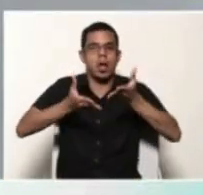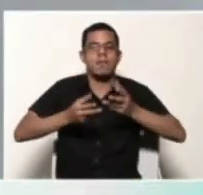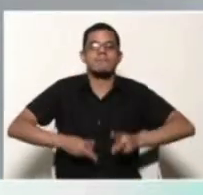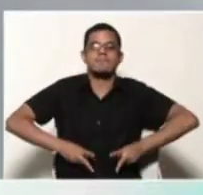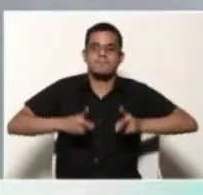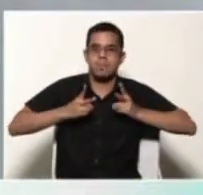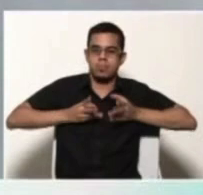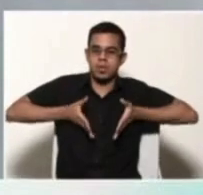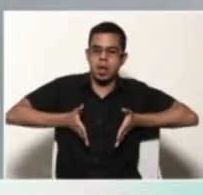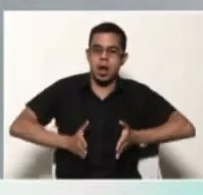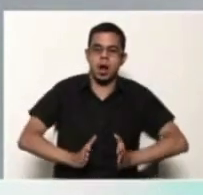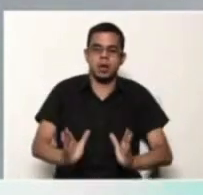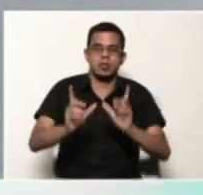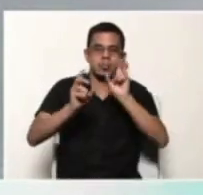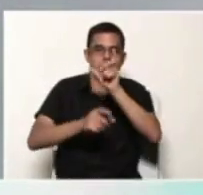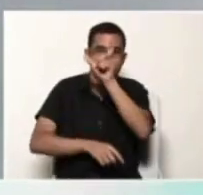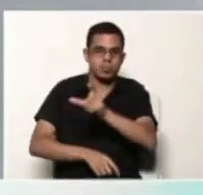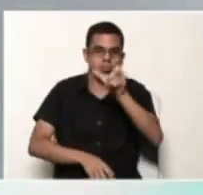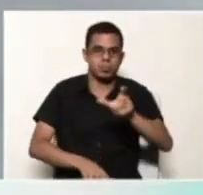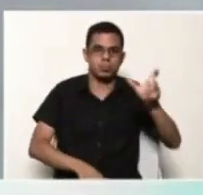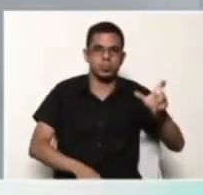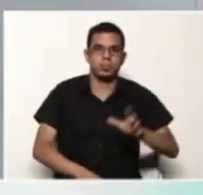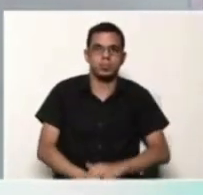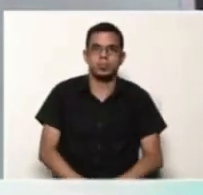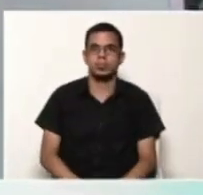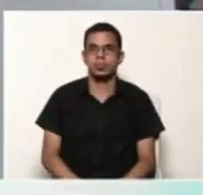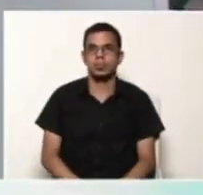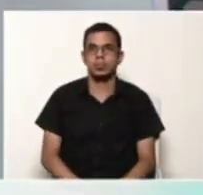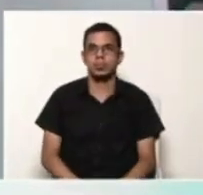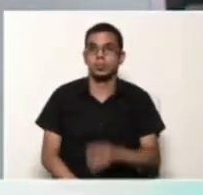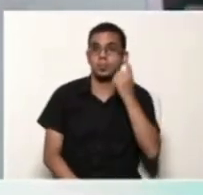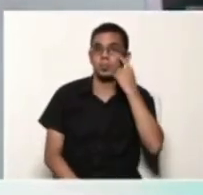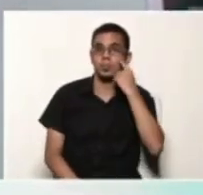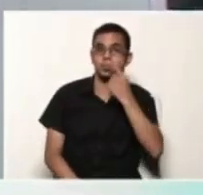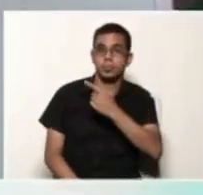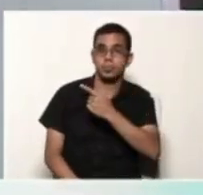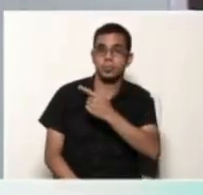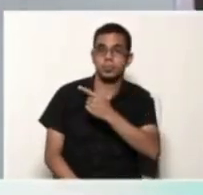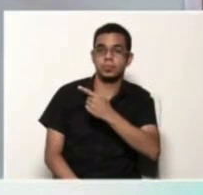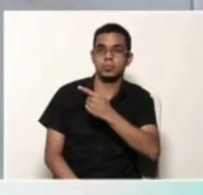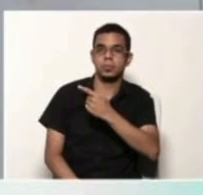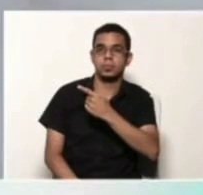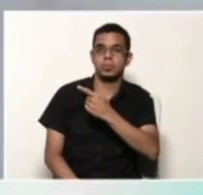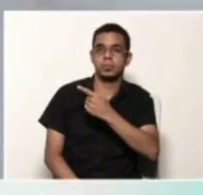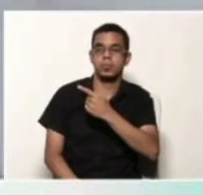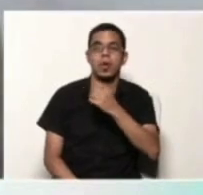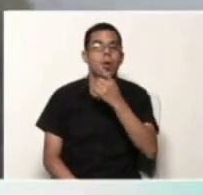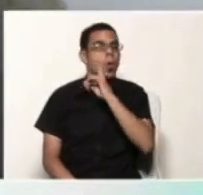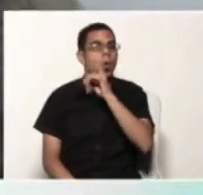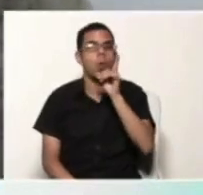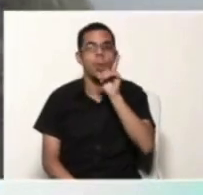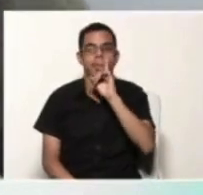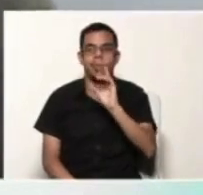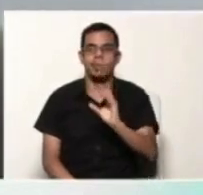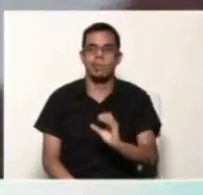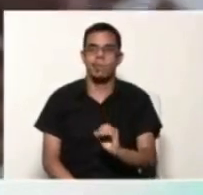reproducción humana es la maravilla del mundo, donde podemos conseguir, vean, el óvulo con